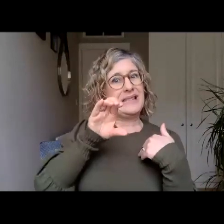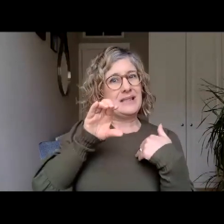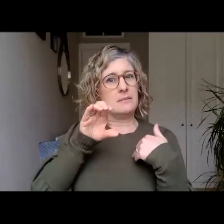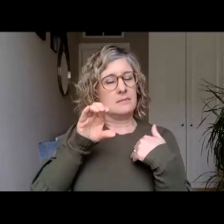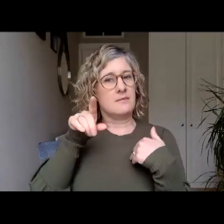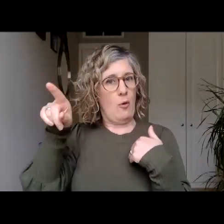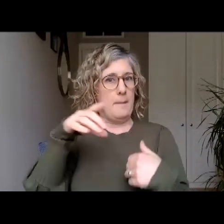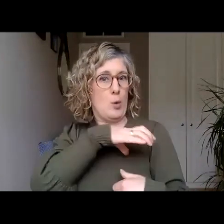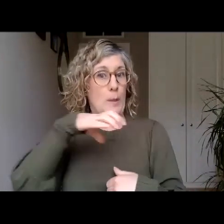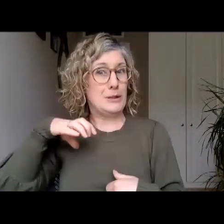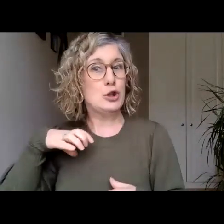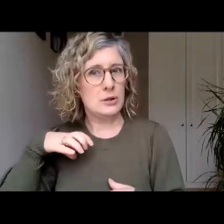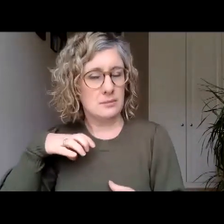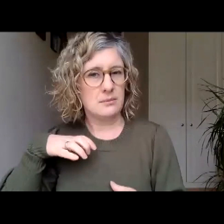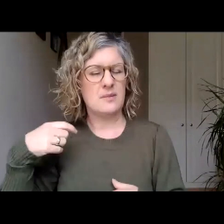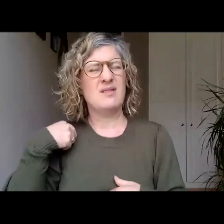conjunto.